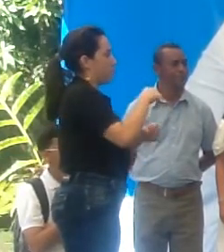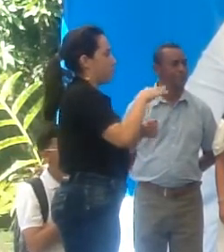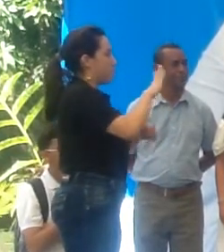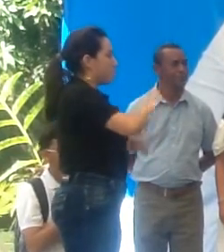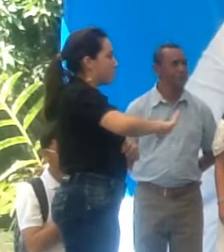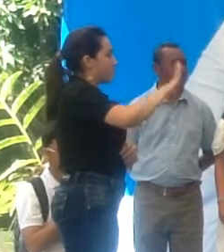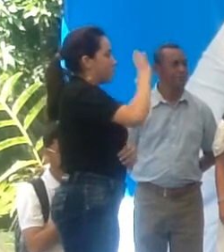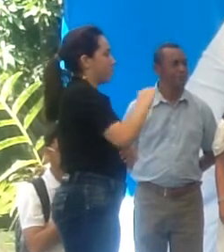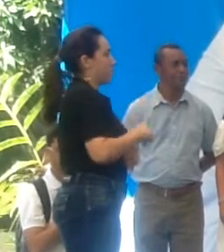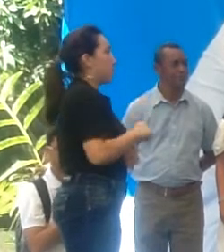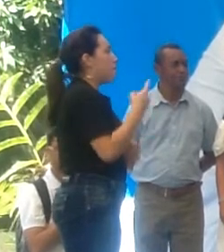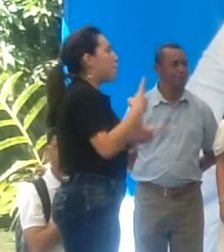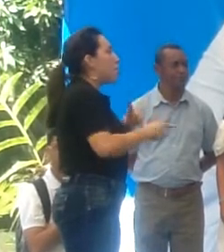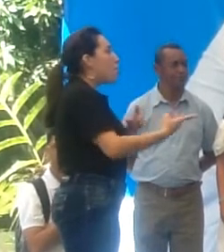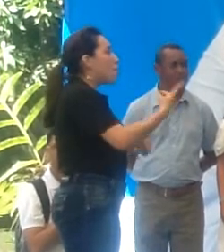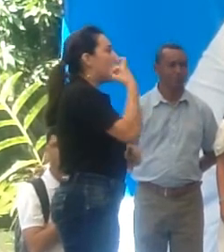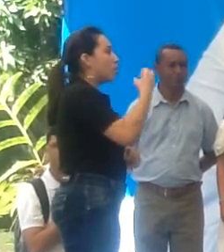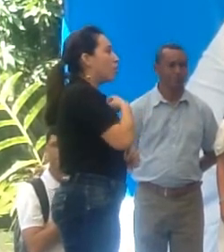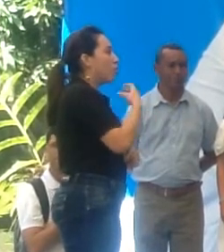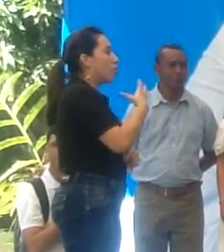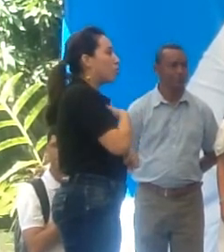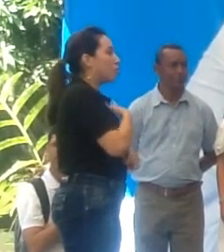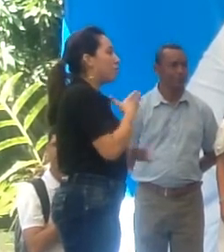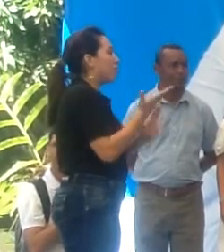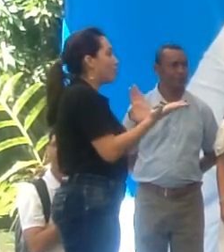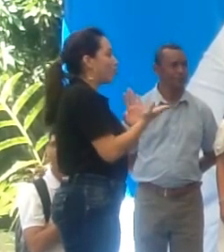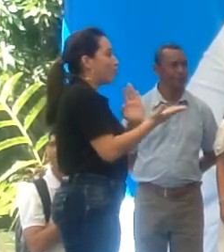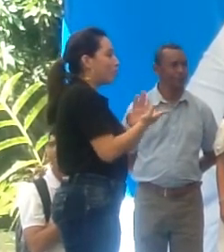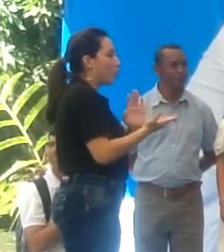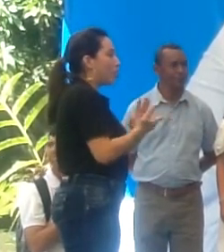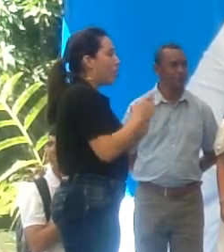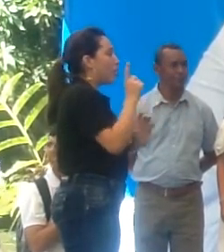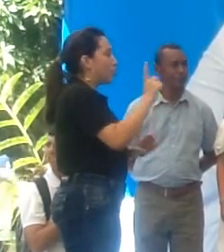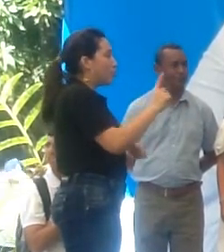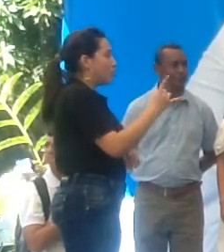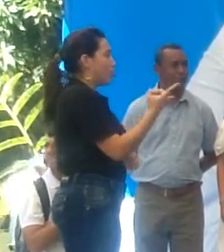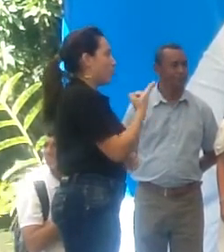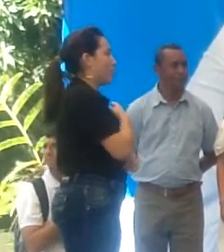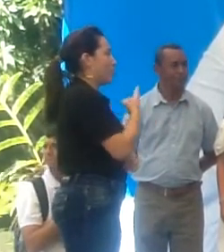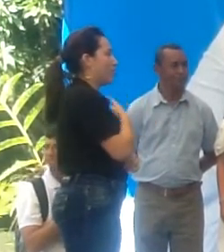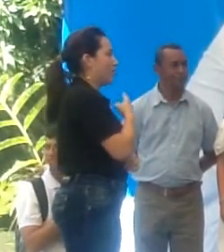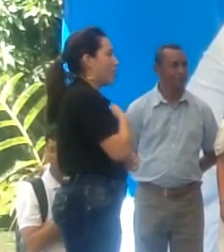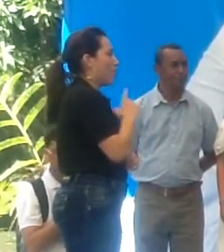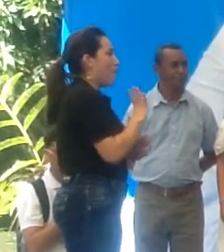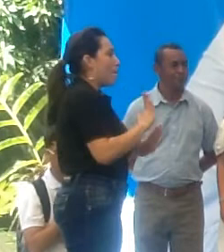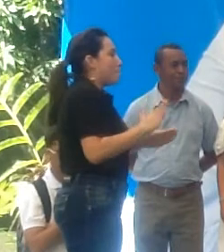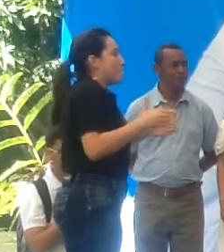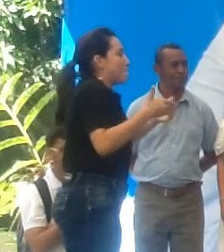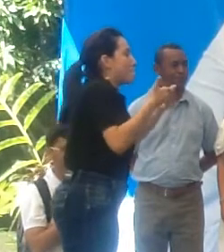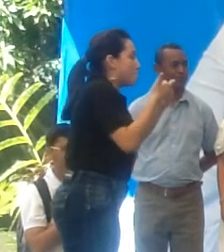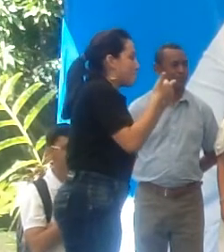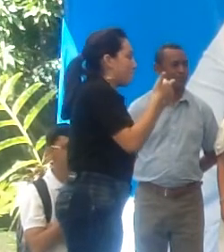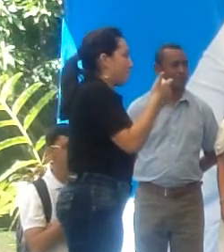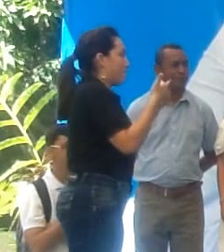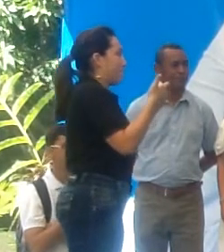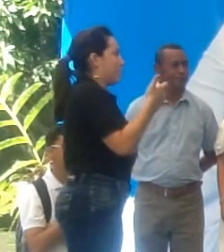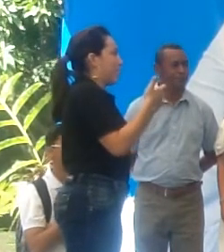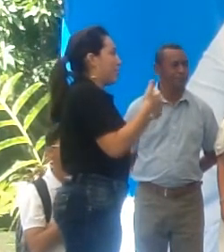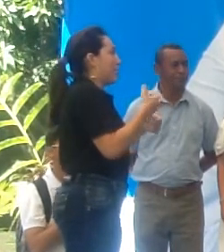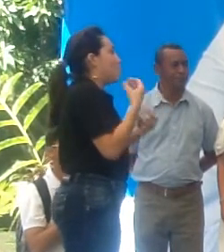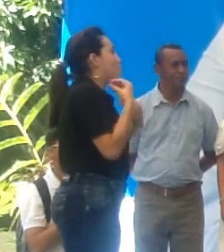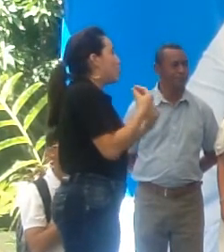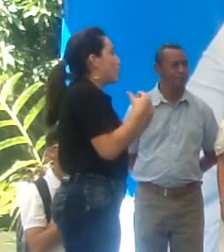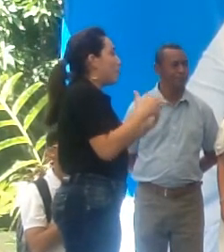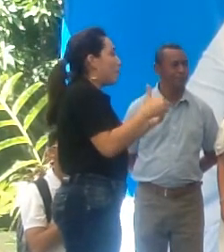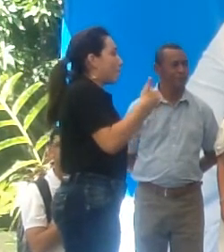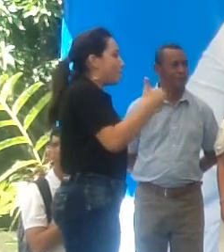esa falta de oportunidad de estudiar la educación superior nos está limitando demasiado, y ese es uno de